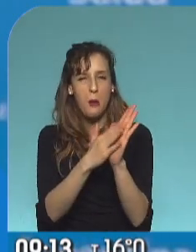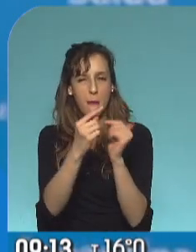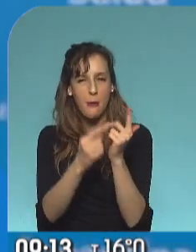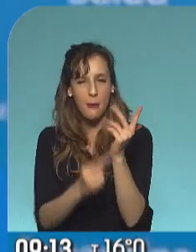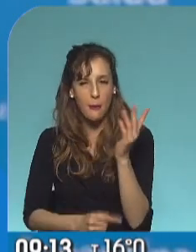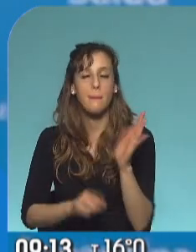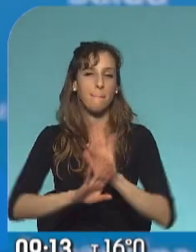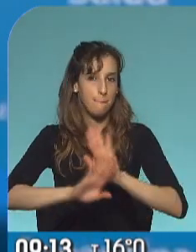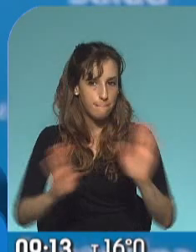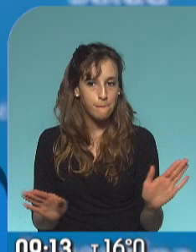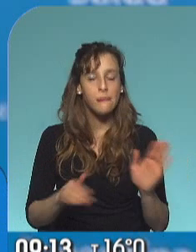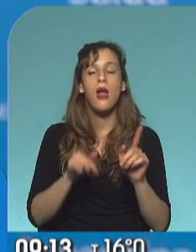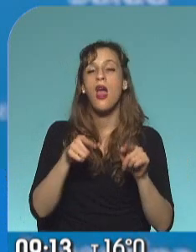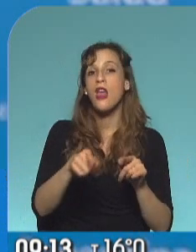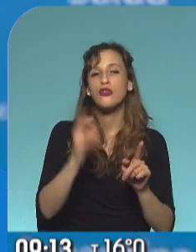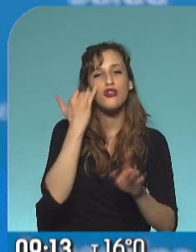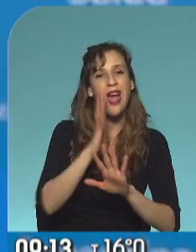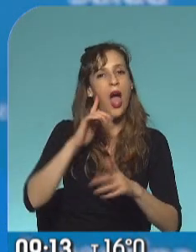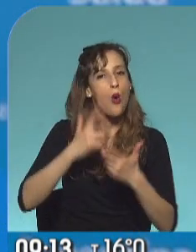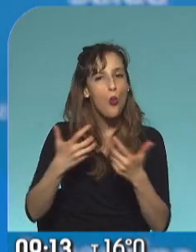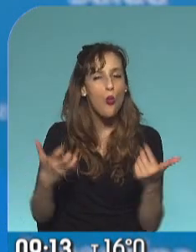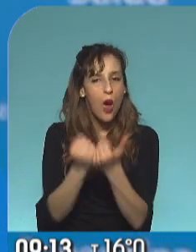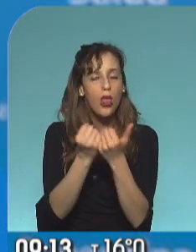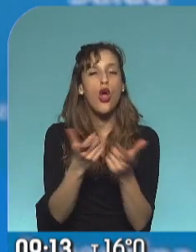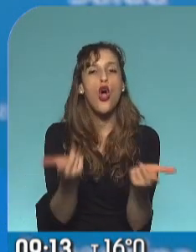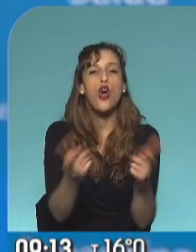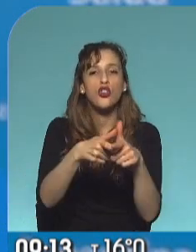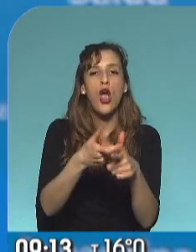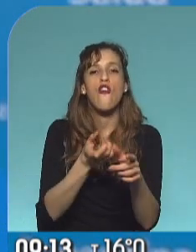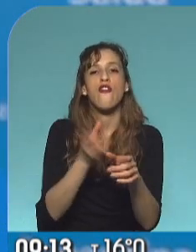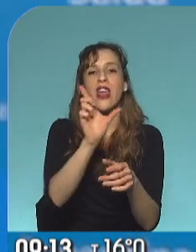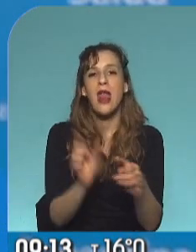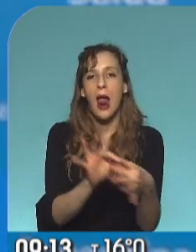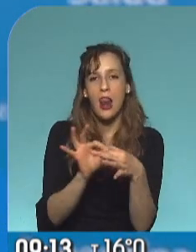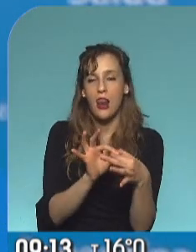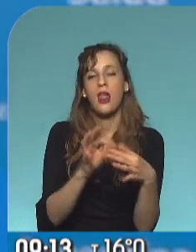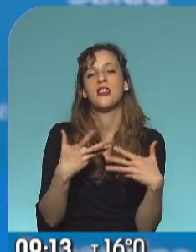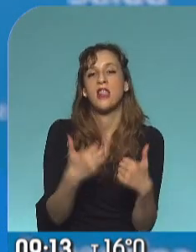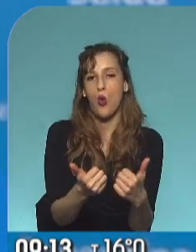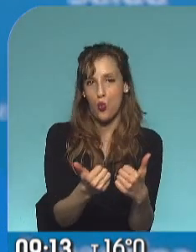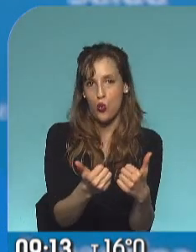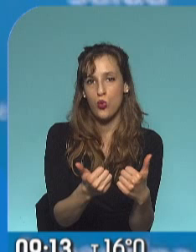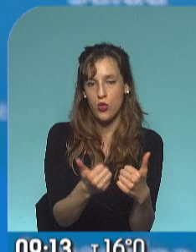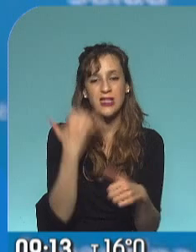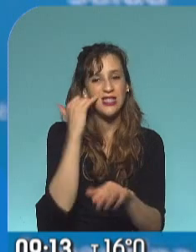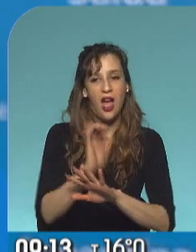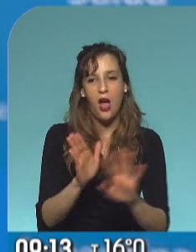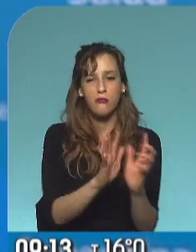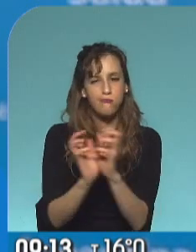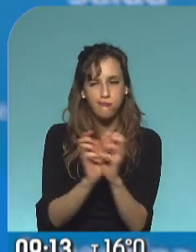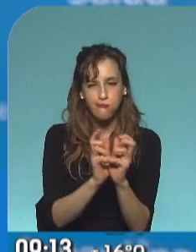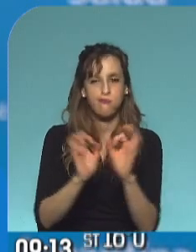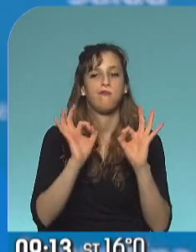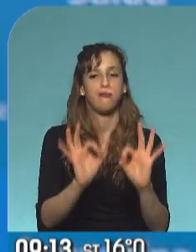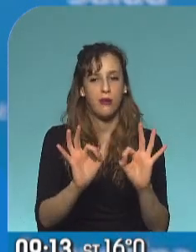esto como decíamos fue acordado en el consejo federal de salud con las áreas de epidemiología de las provincias que venían trabajando